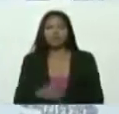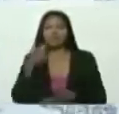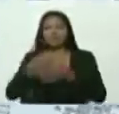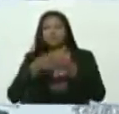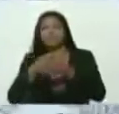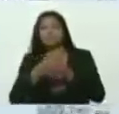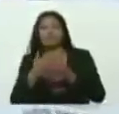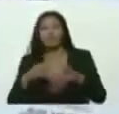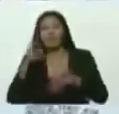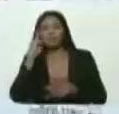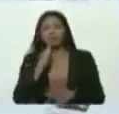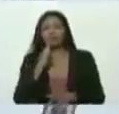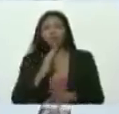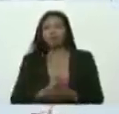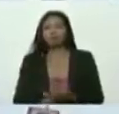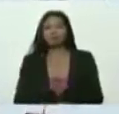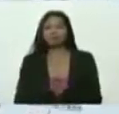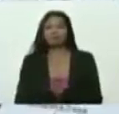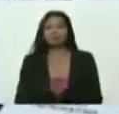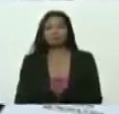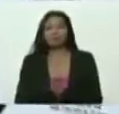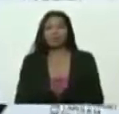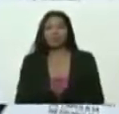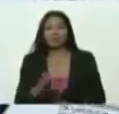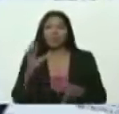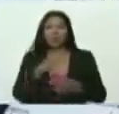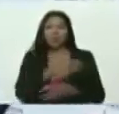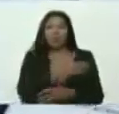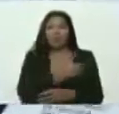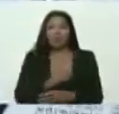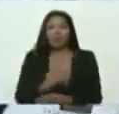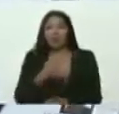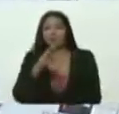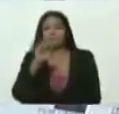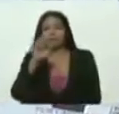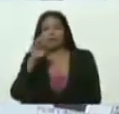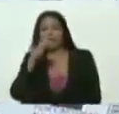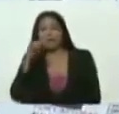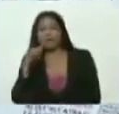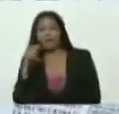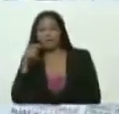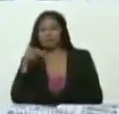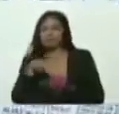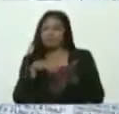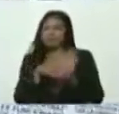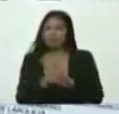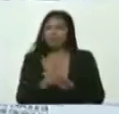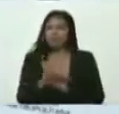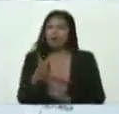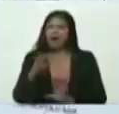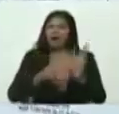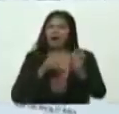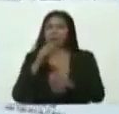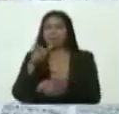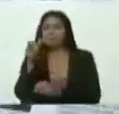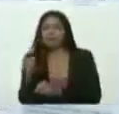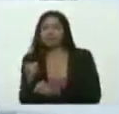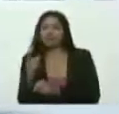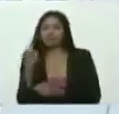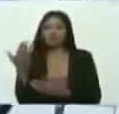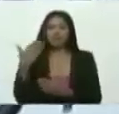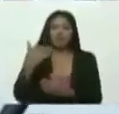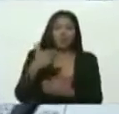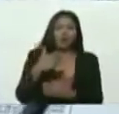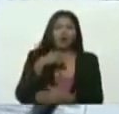Bolívar, logísticos reclutados por BAES para tratar de comprar efectivos militares, y eso